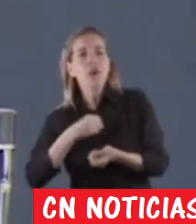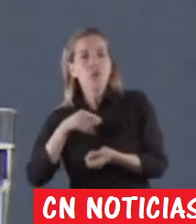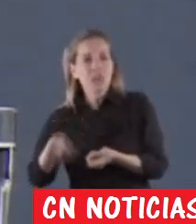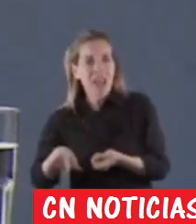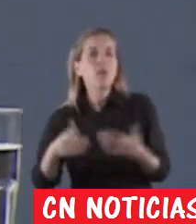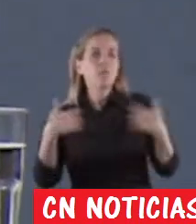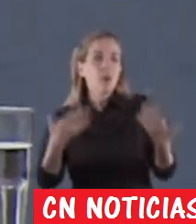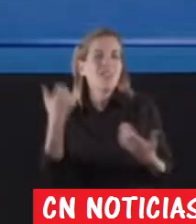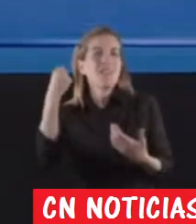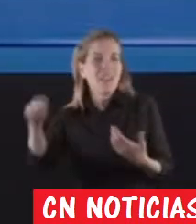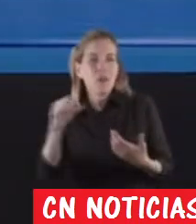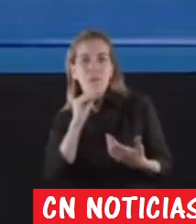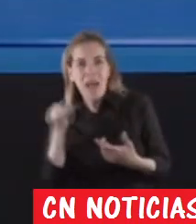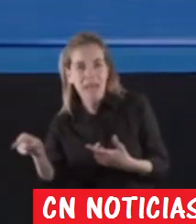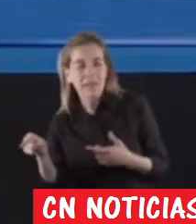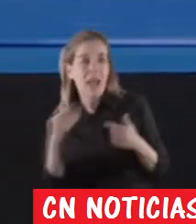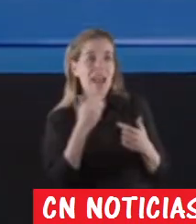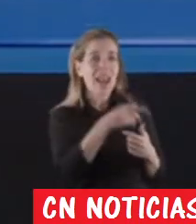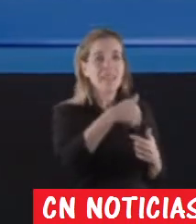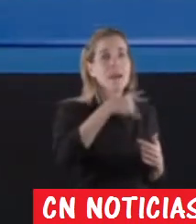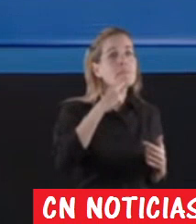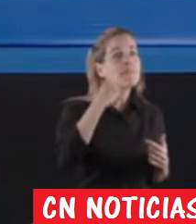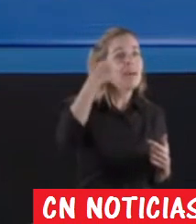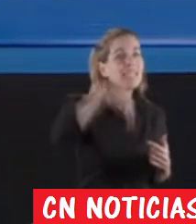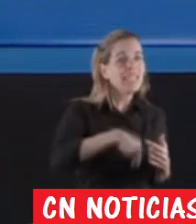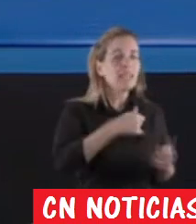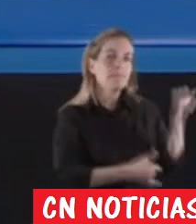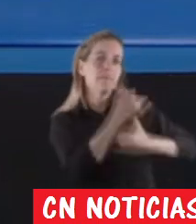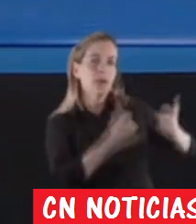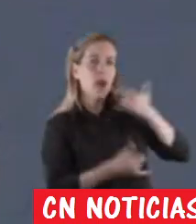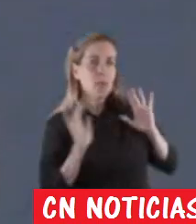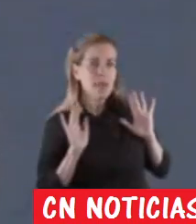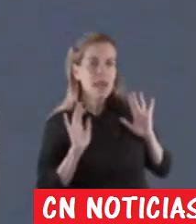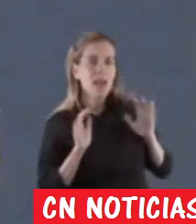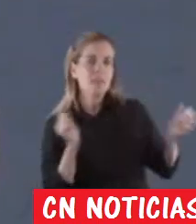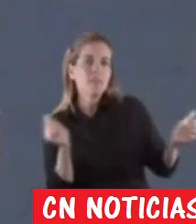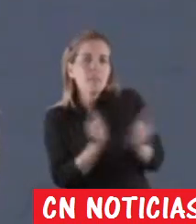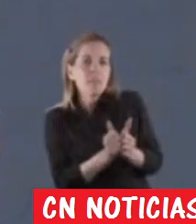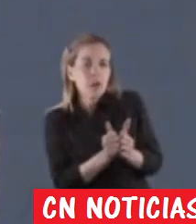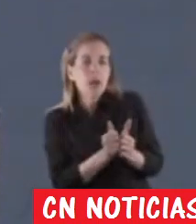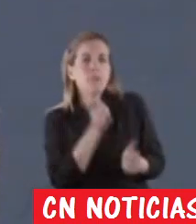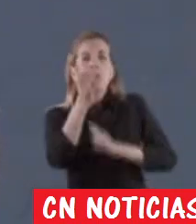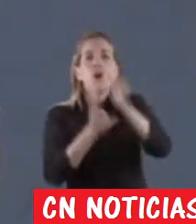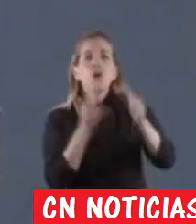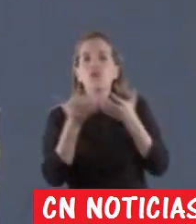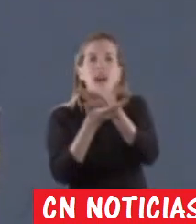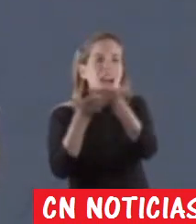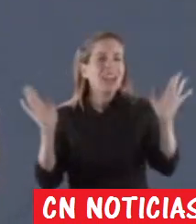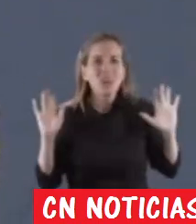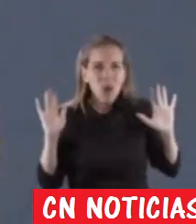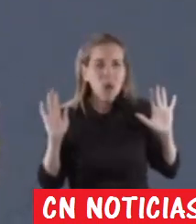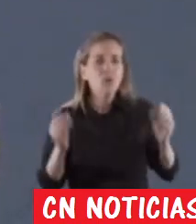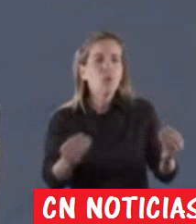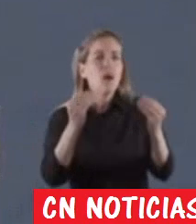Y gracias, Matías, por habernos acompañado y contarnos a todos cuáles son las